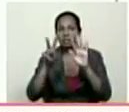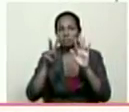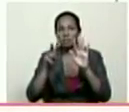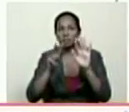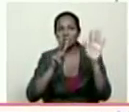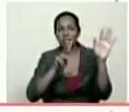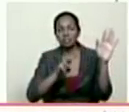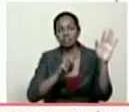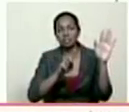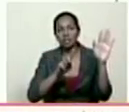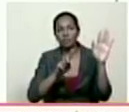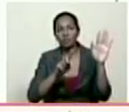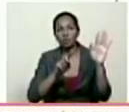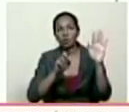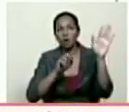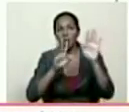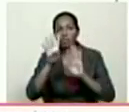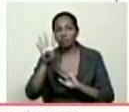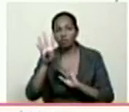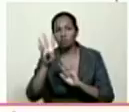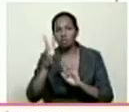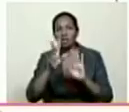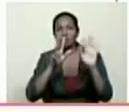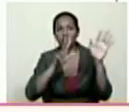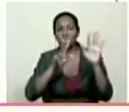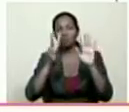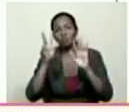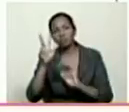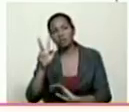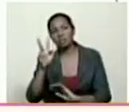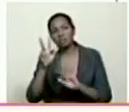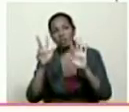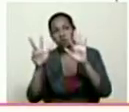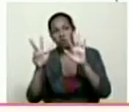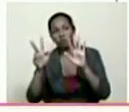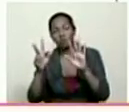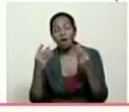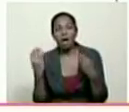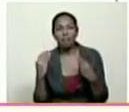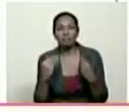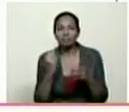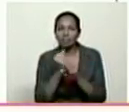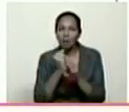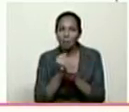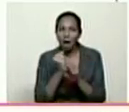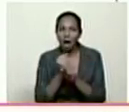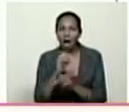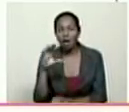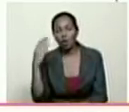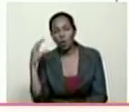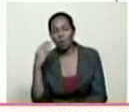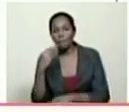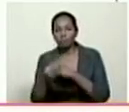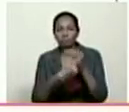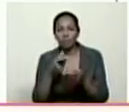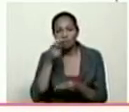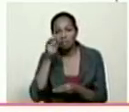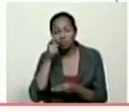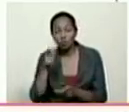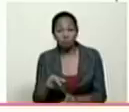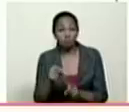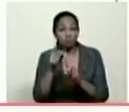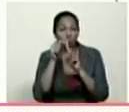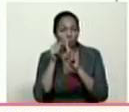16.614.838, que vive en Colombia y que trabaja en una empresa de ciberseguridad que les hace trabajo a factores relacionados